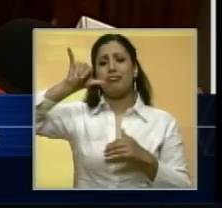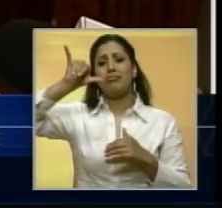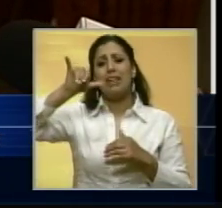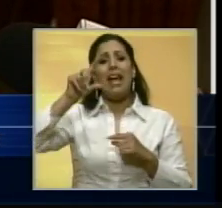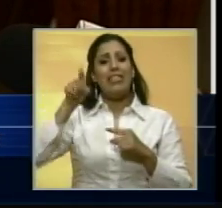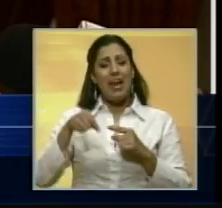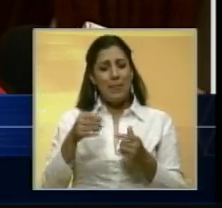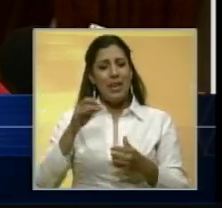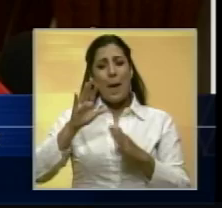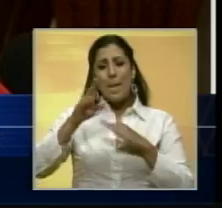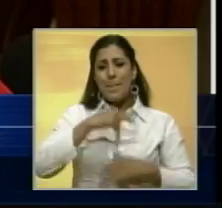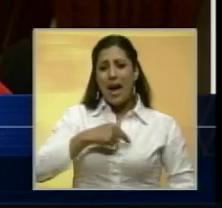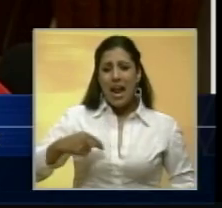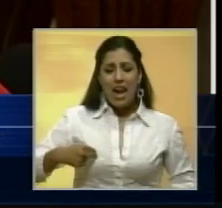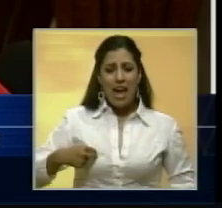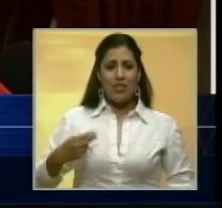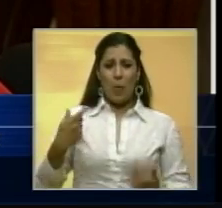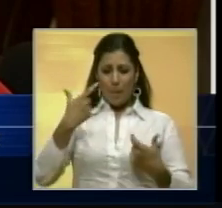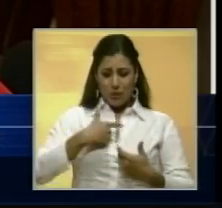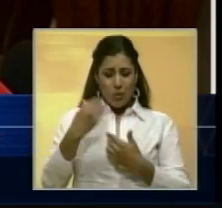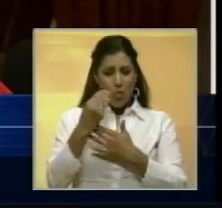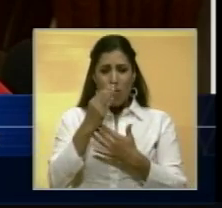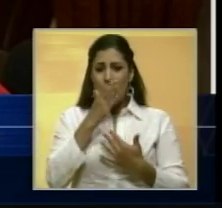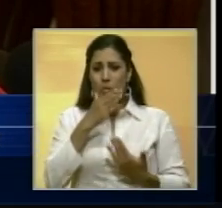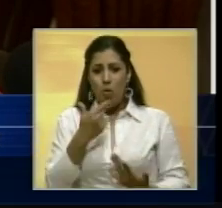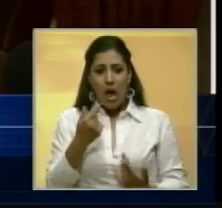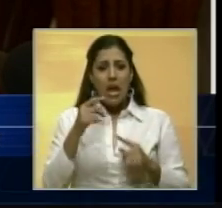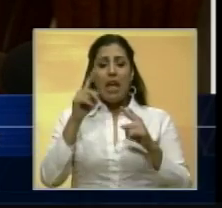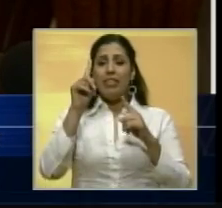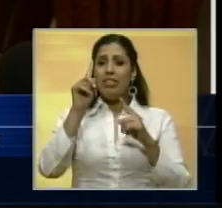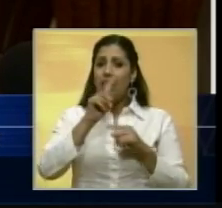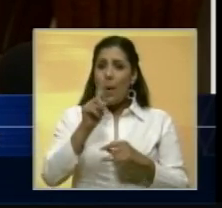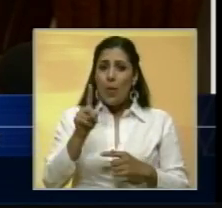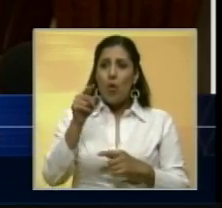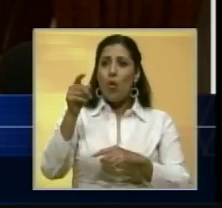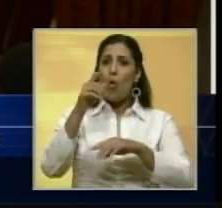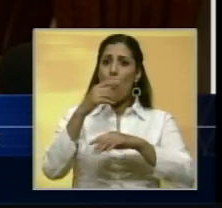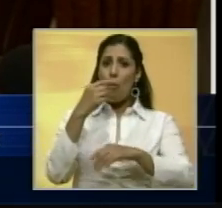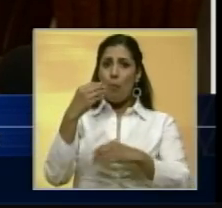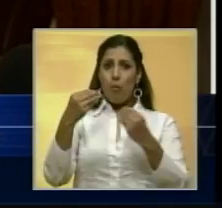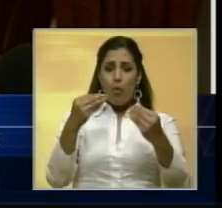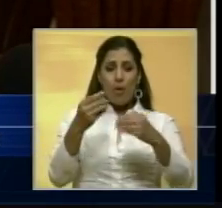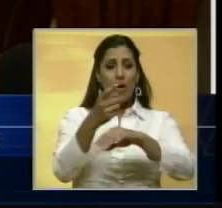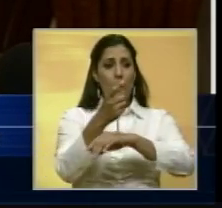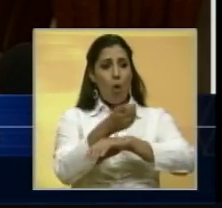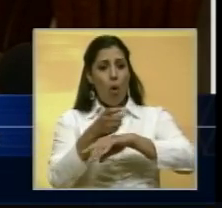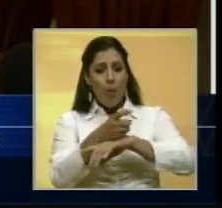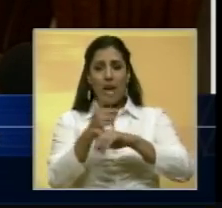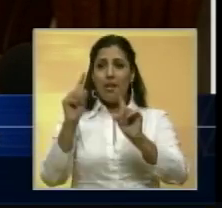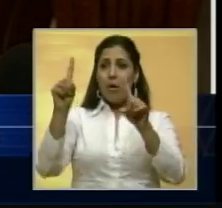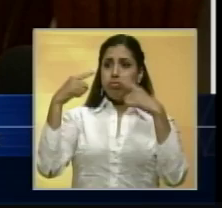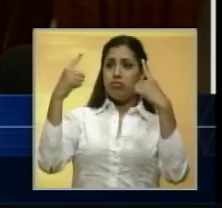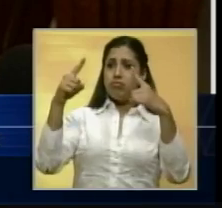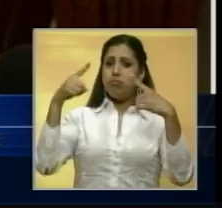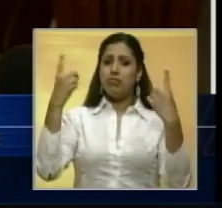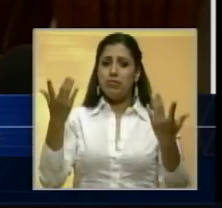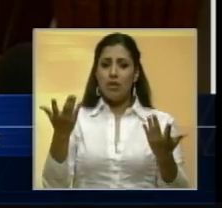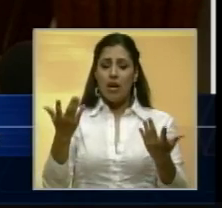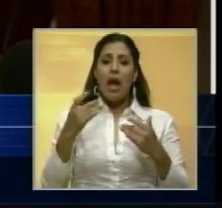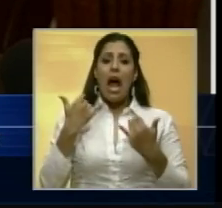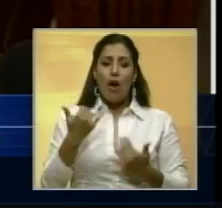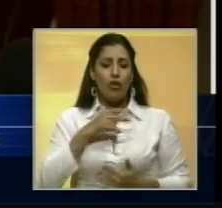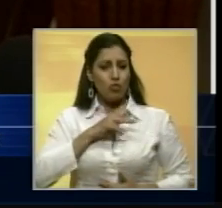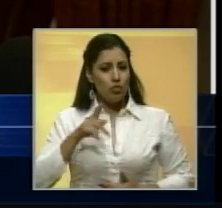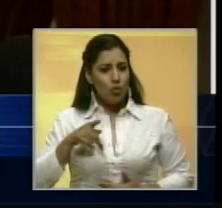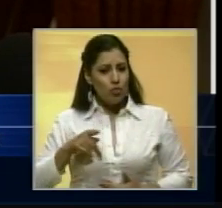de inseguridad personal, de desconocimiento de los poderes públicos y de la voluntad popular. Y le